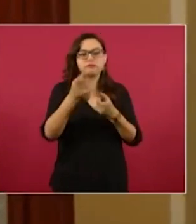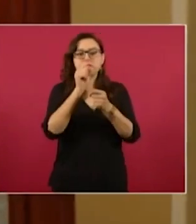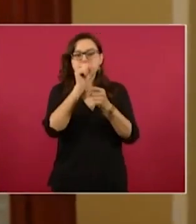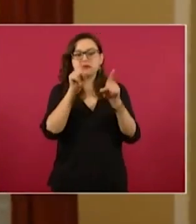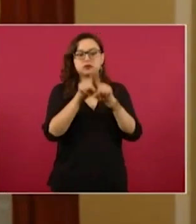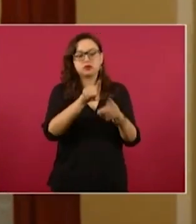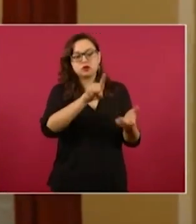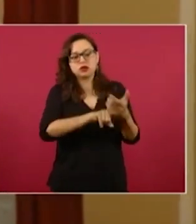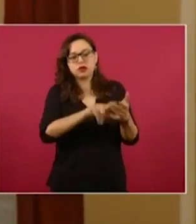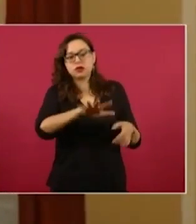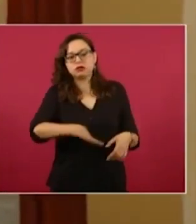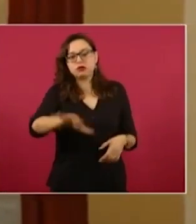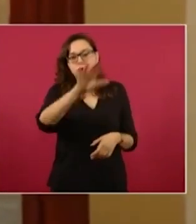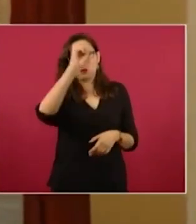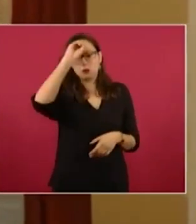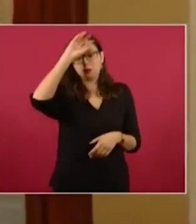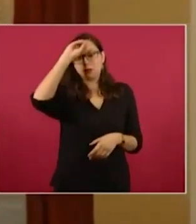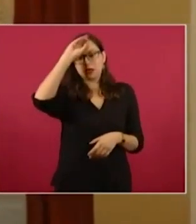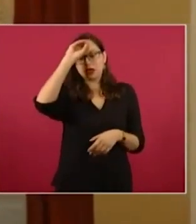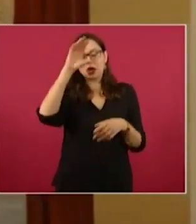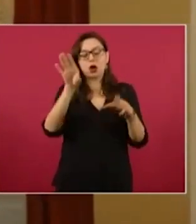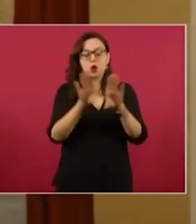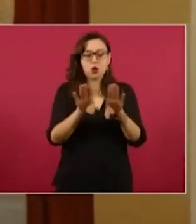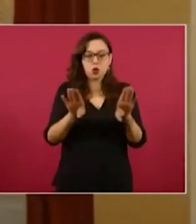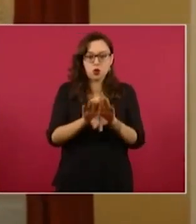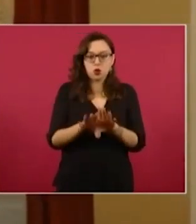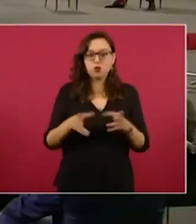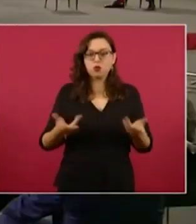comportamiento de las minas, el comportamiento del agua.